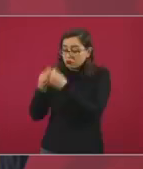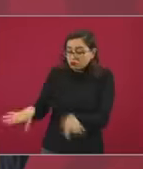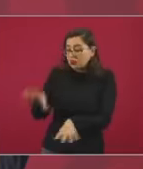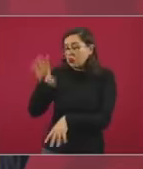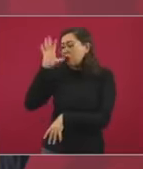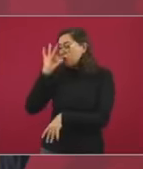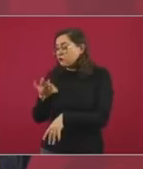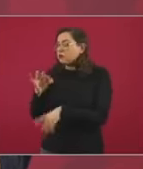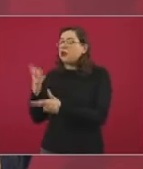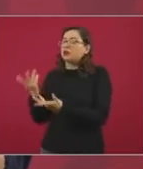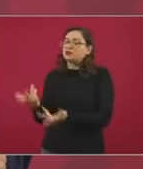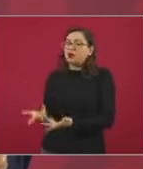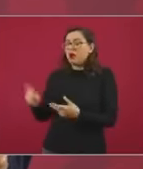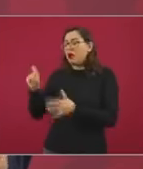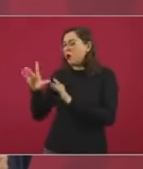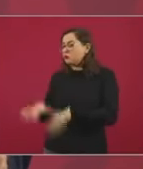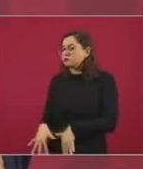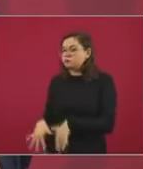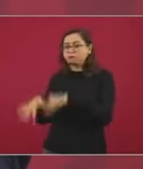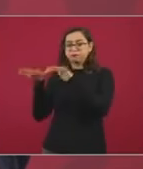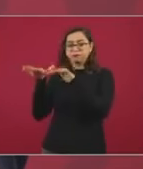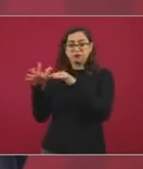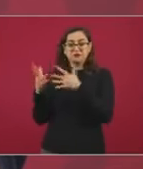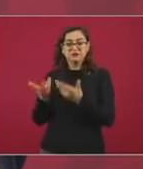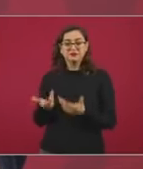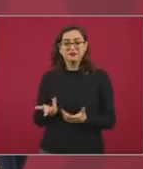se perdiera de